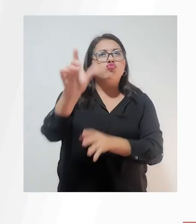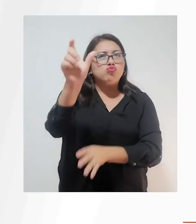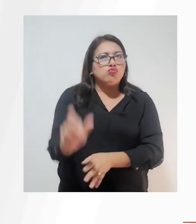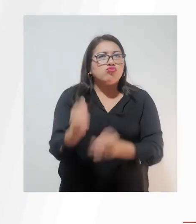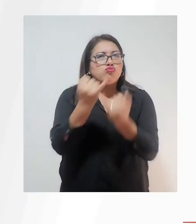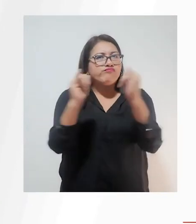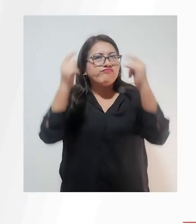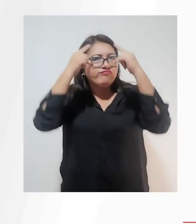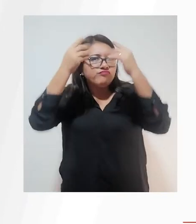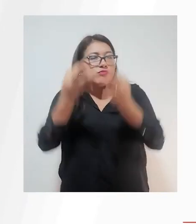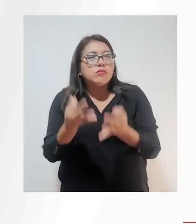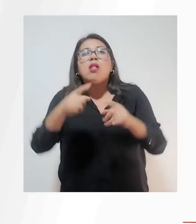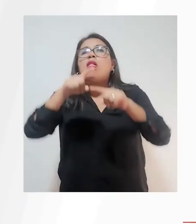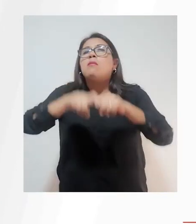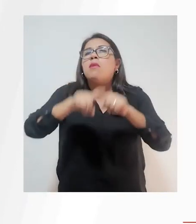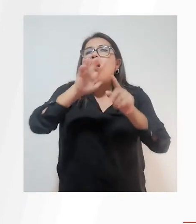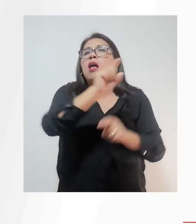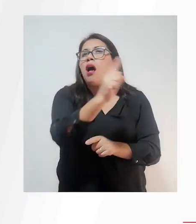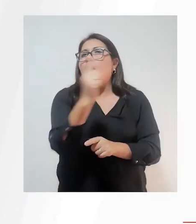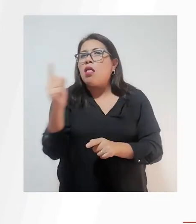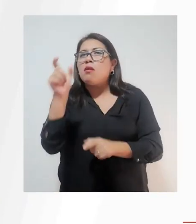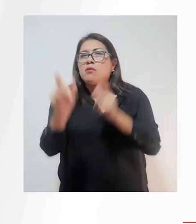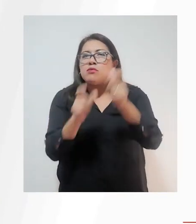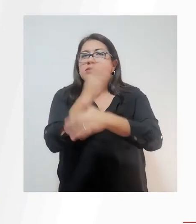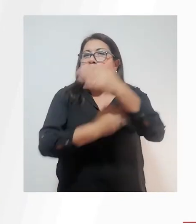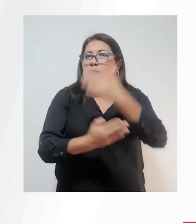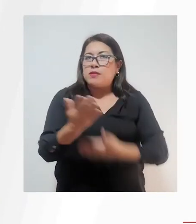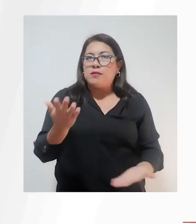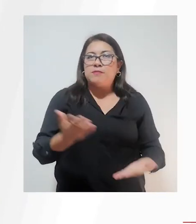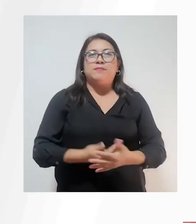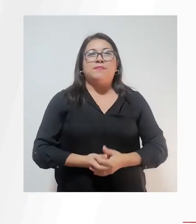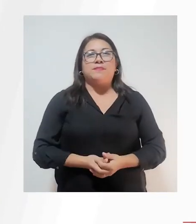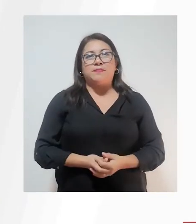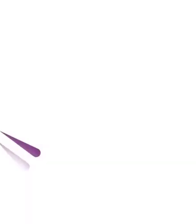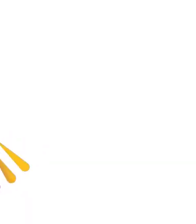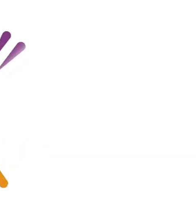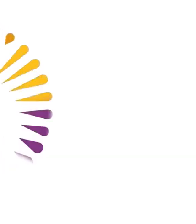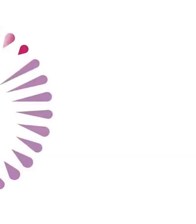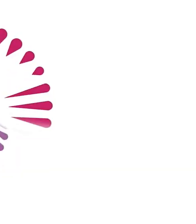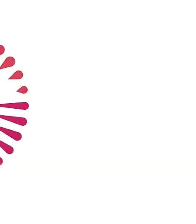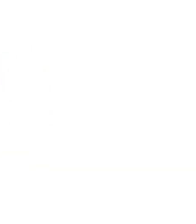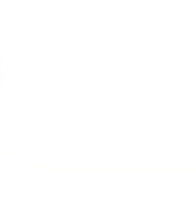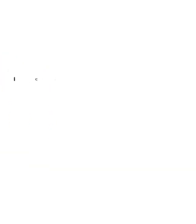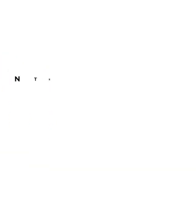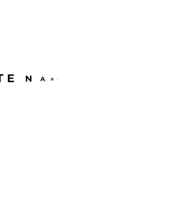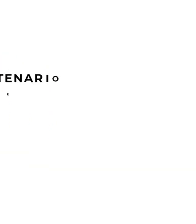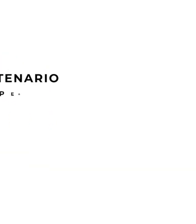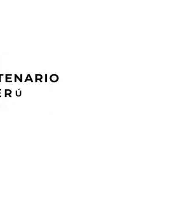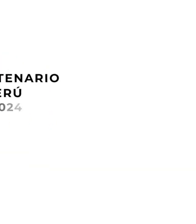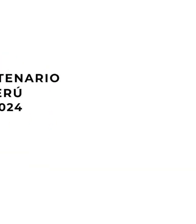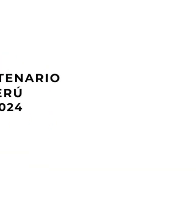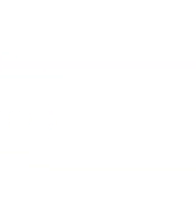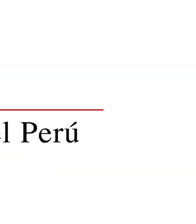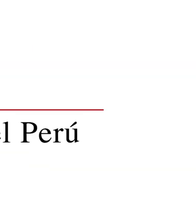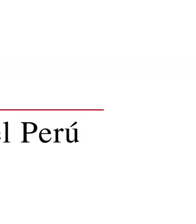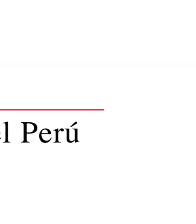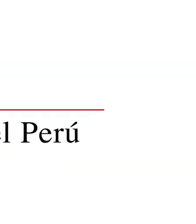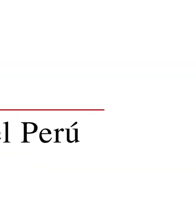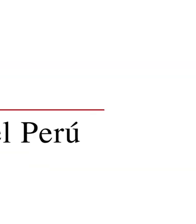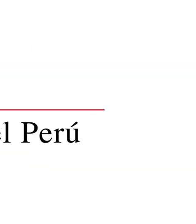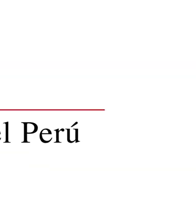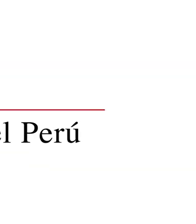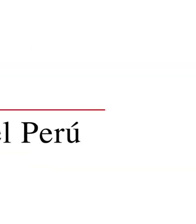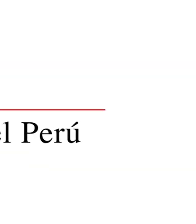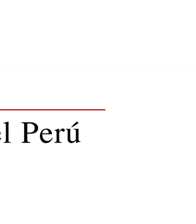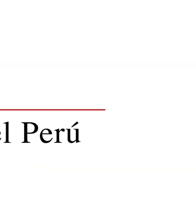capacidad jurídica son de acuerdo a las necesidades de cada persona con discapacidad. Bicentenario del Perú, 2024.